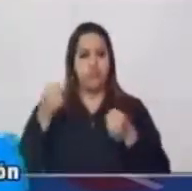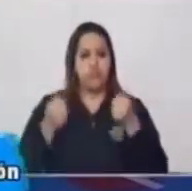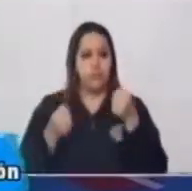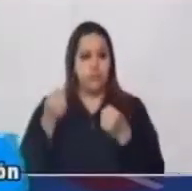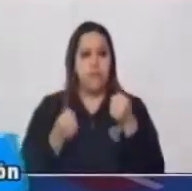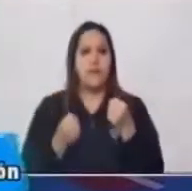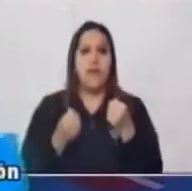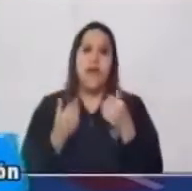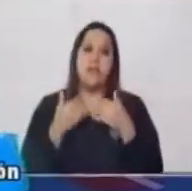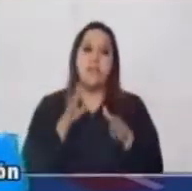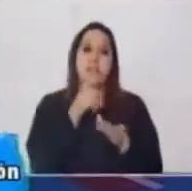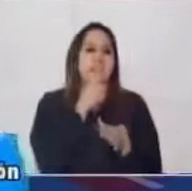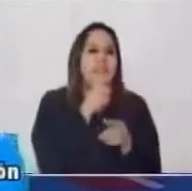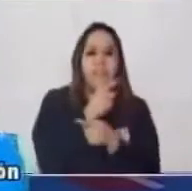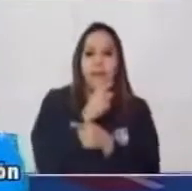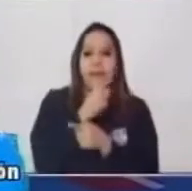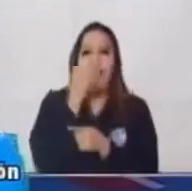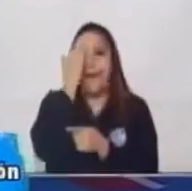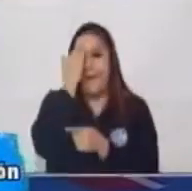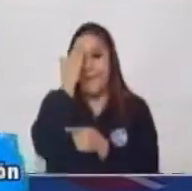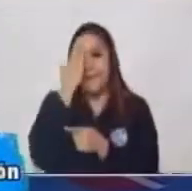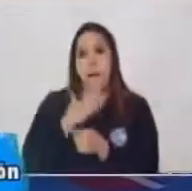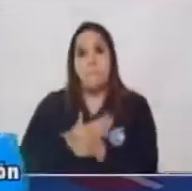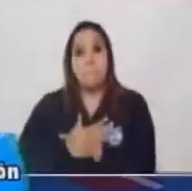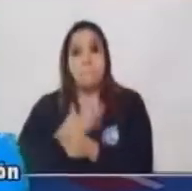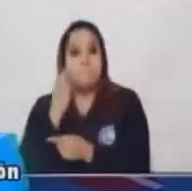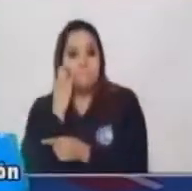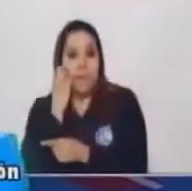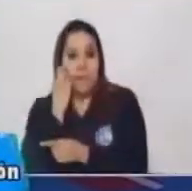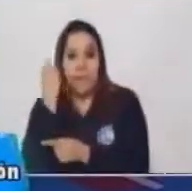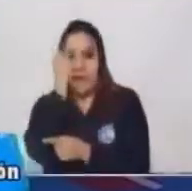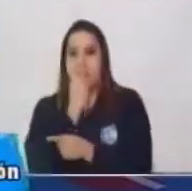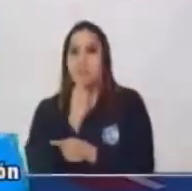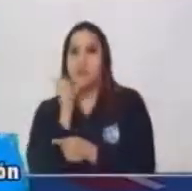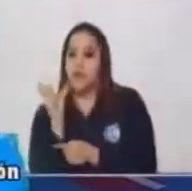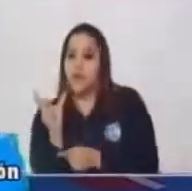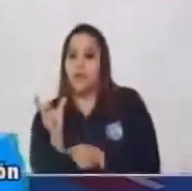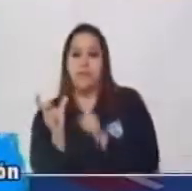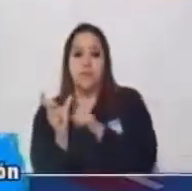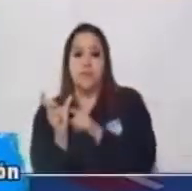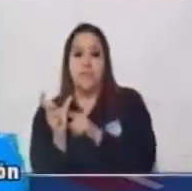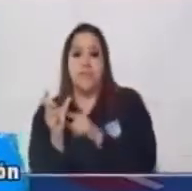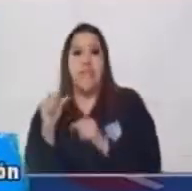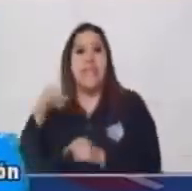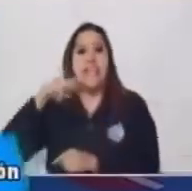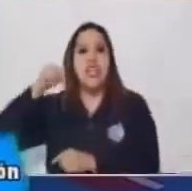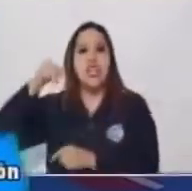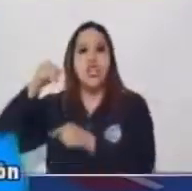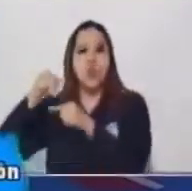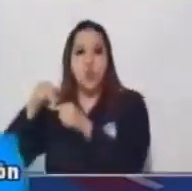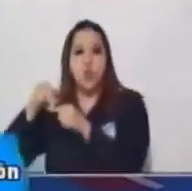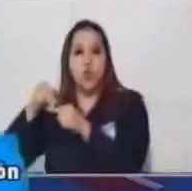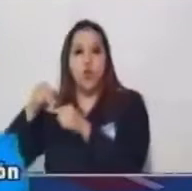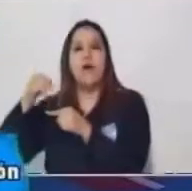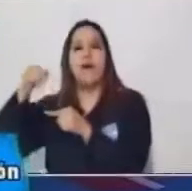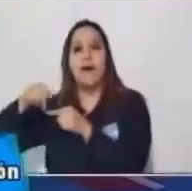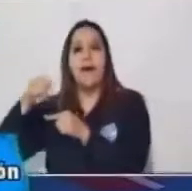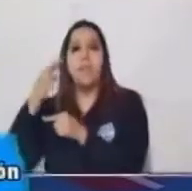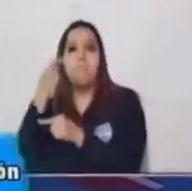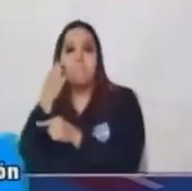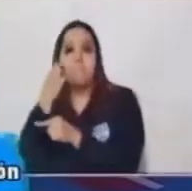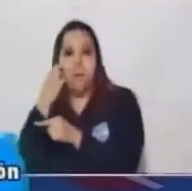Entonces, esta primera parte va a ser el sujeto. Y su núcleo va a ser ¿quién? ¿De quién estoy hablando? Del